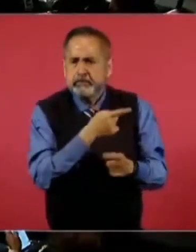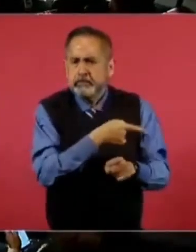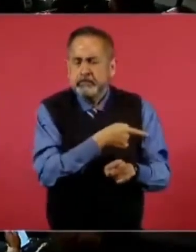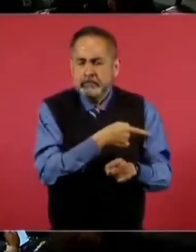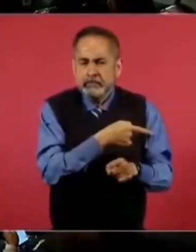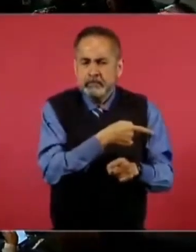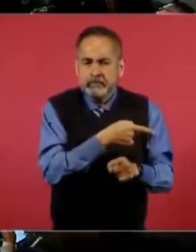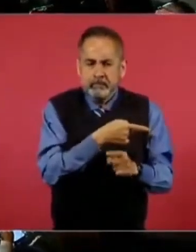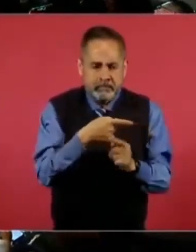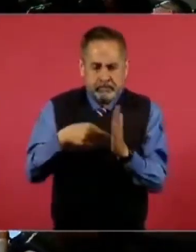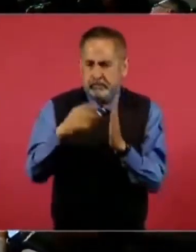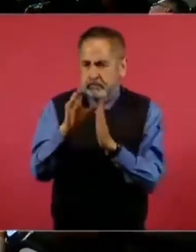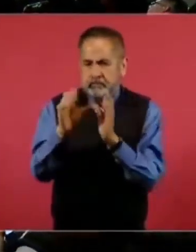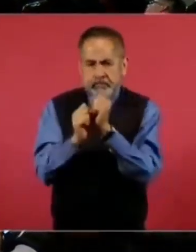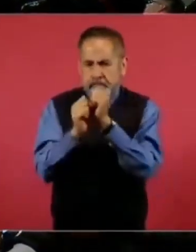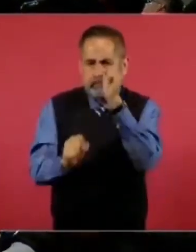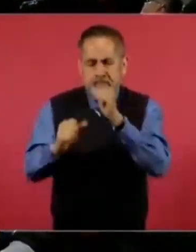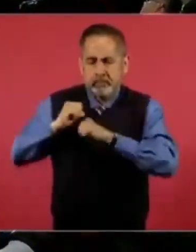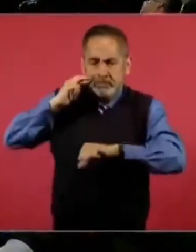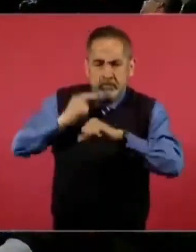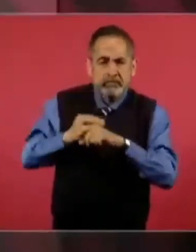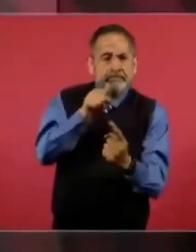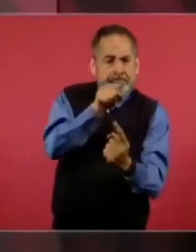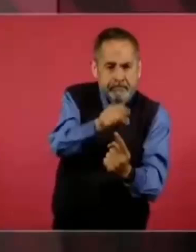de conformidad con la Constitución,